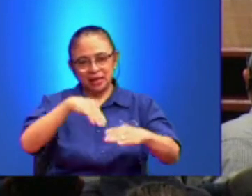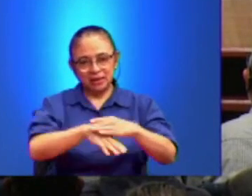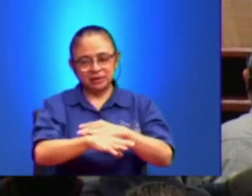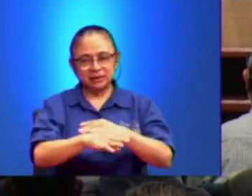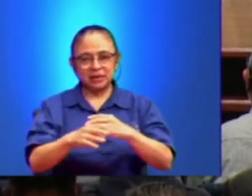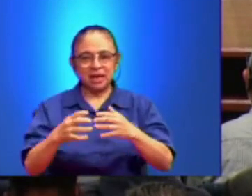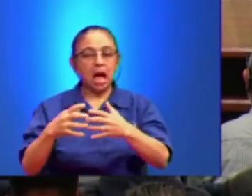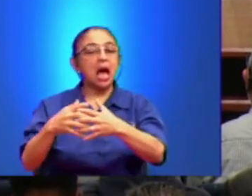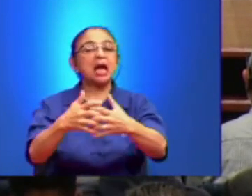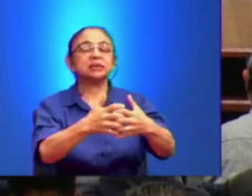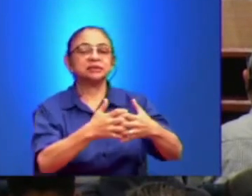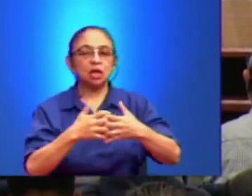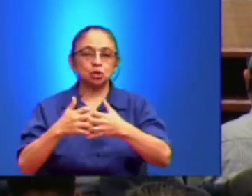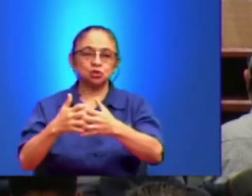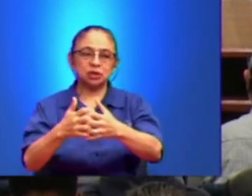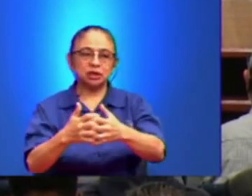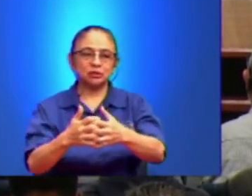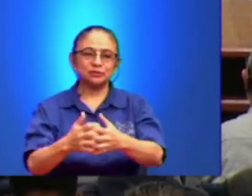puerto